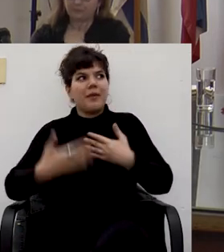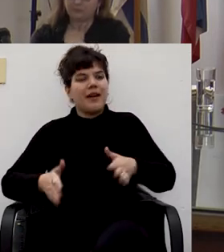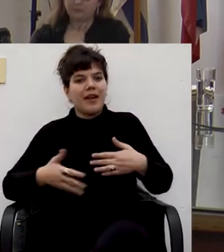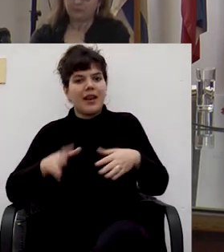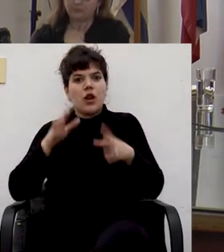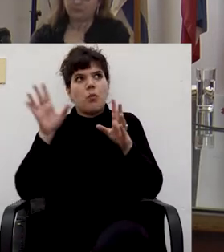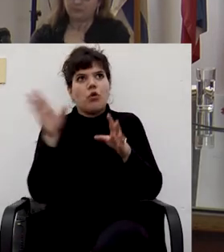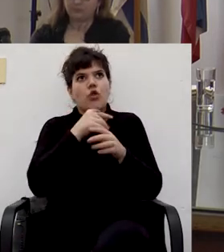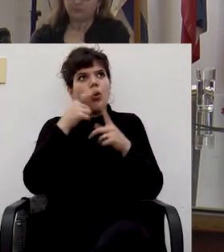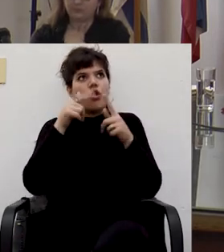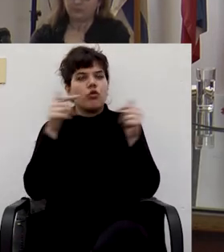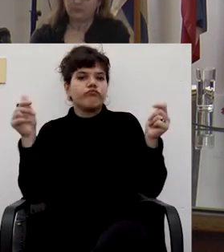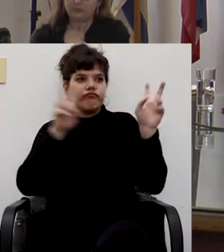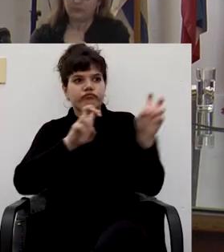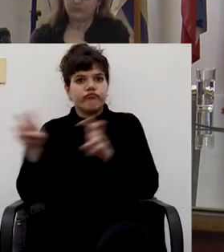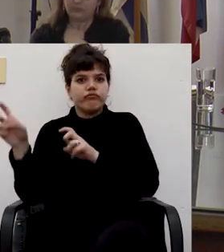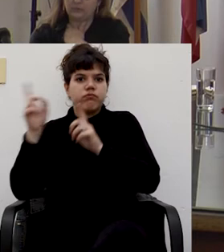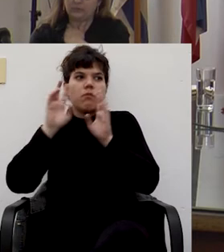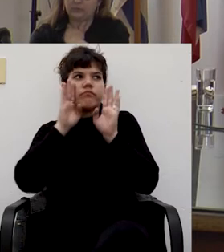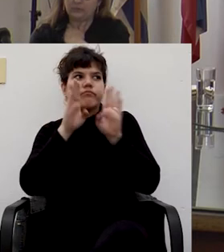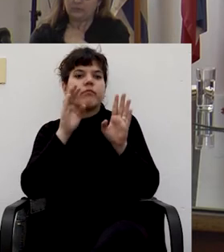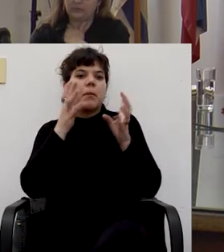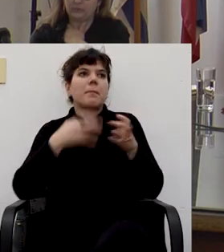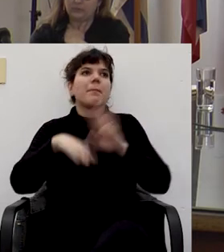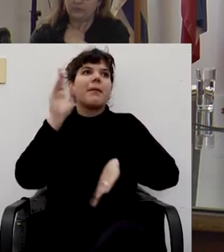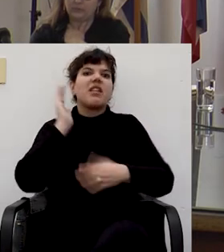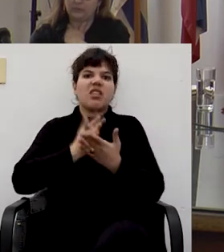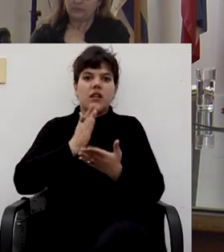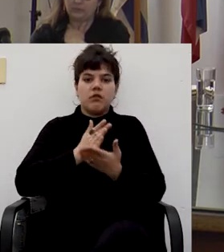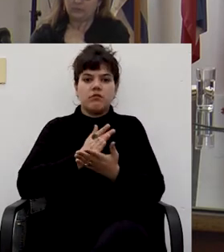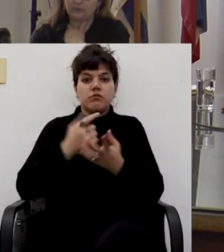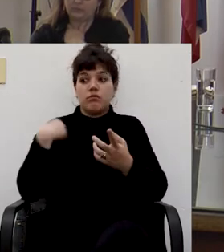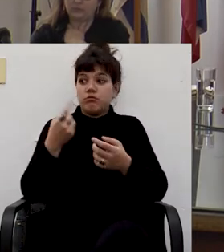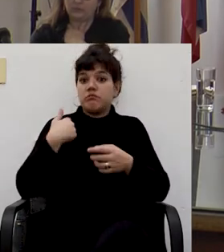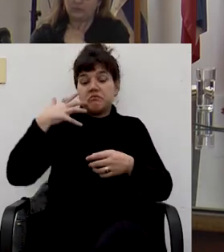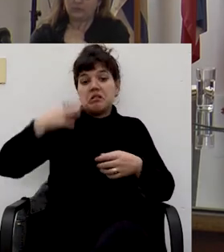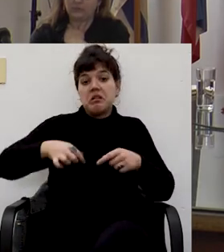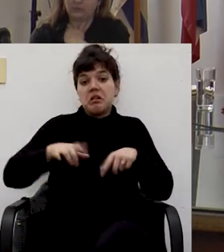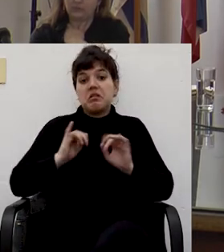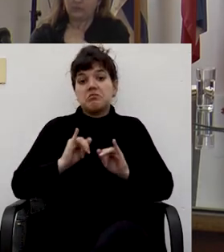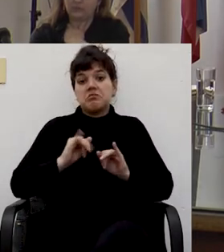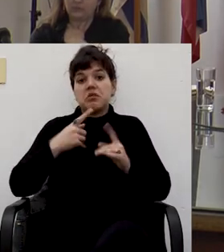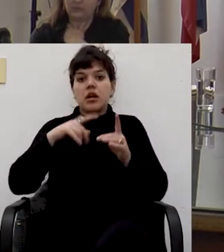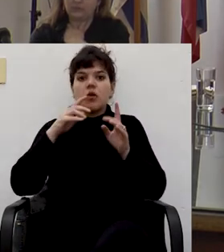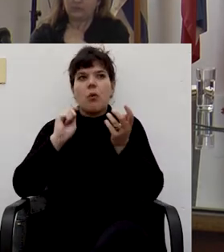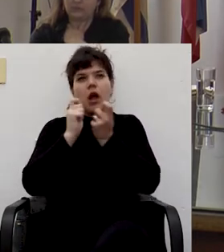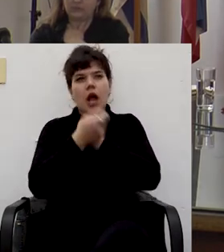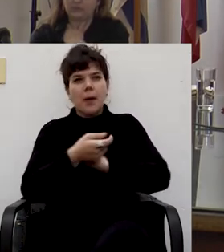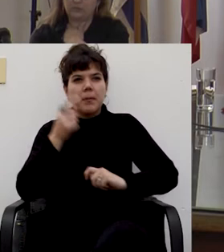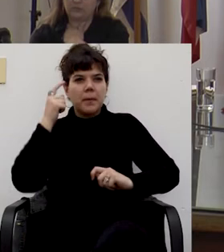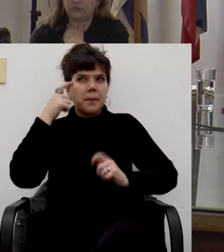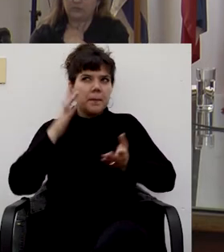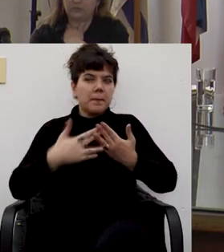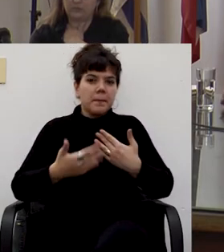su complejidad y desde una perspectiva de derecho. Nosotros creemos que transversalizar o incorporar la perspectiva de